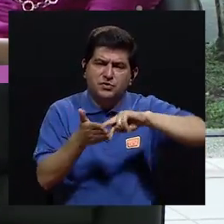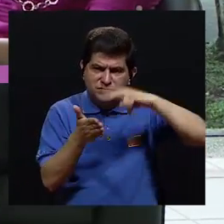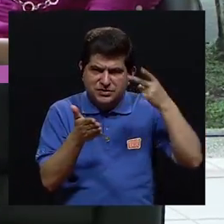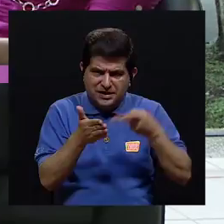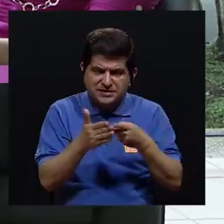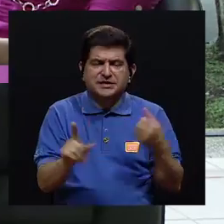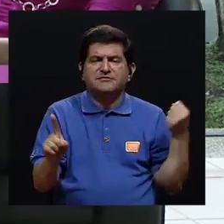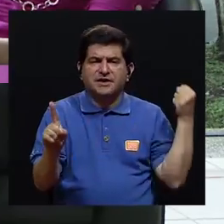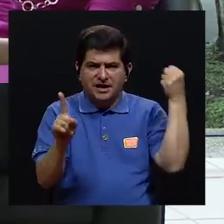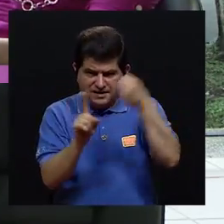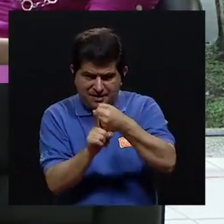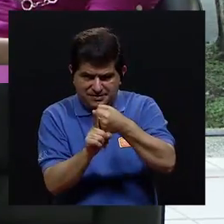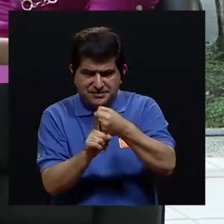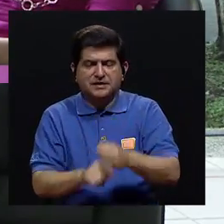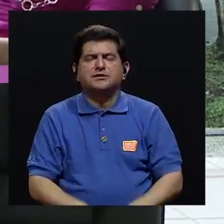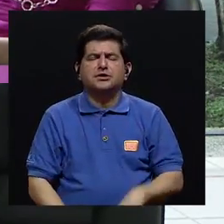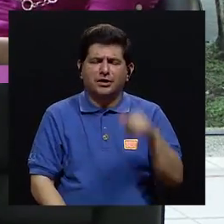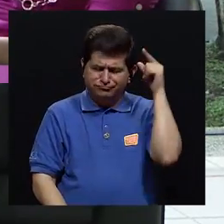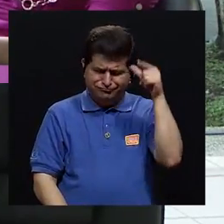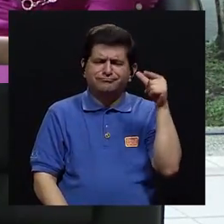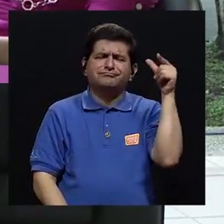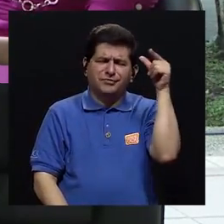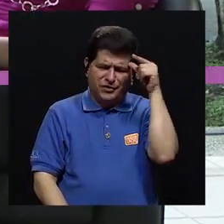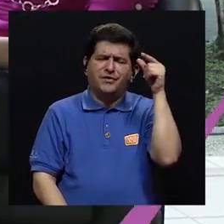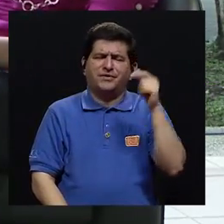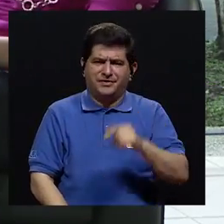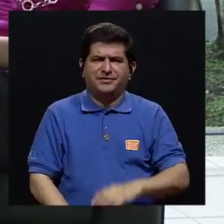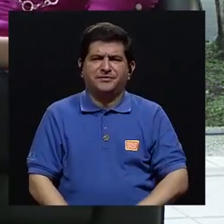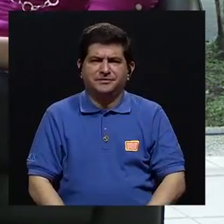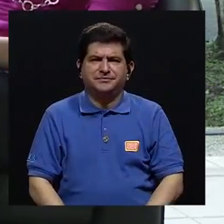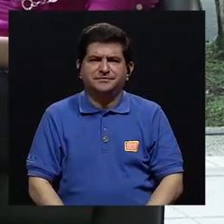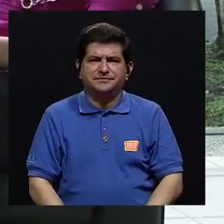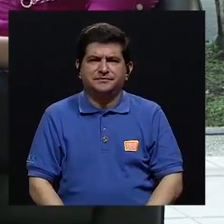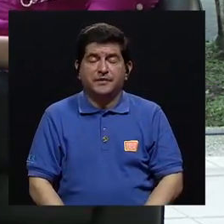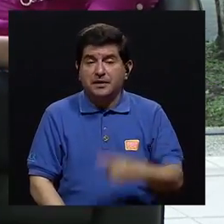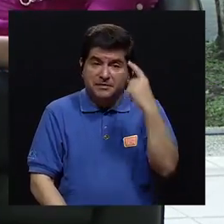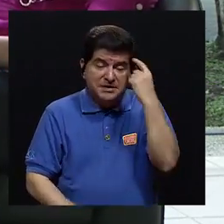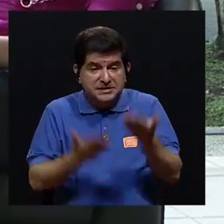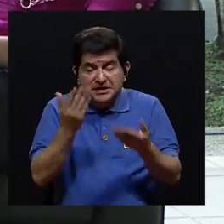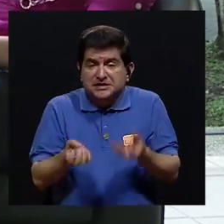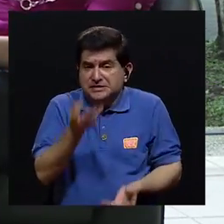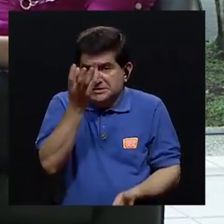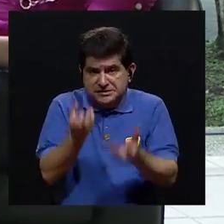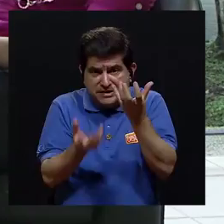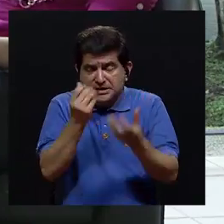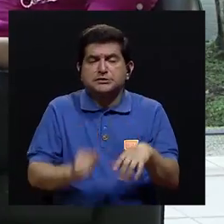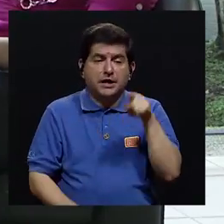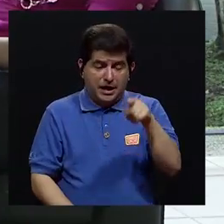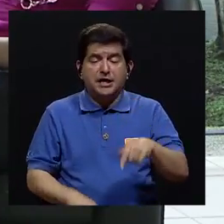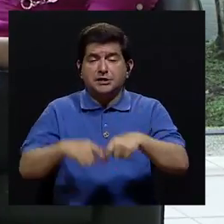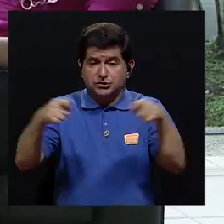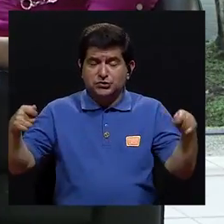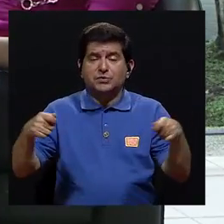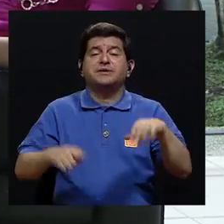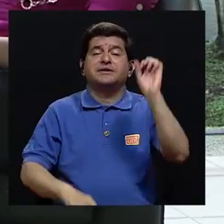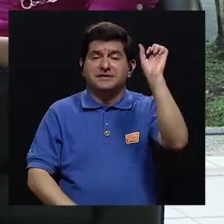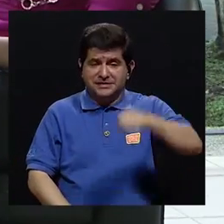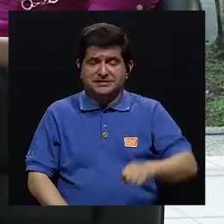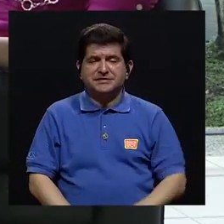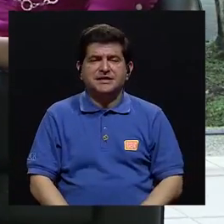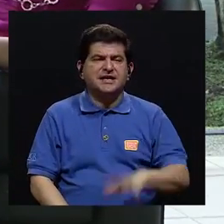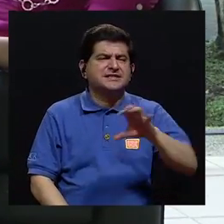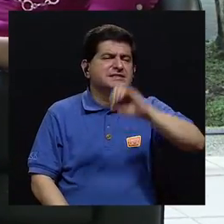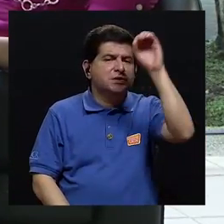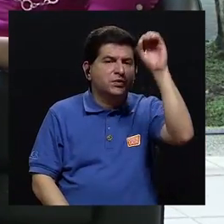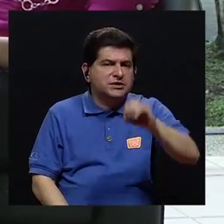lo que signifique luego un accidente o algo a nivel de empresa, ¿no? Uh-huh. Un incendio. Correcto, y eso sí se puede medir. Hablamos de que a veces